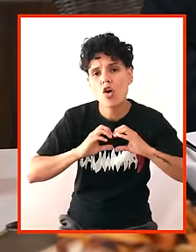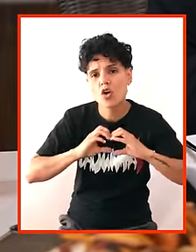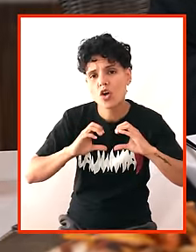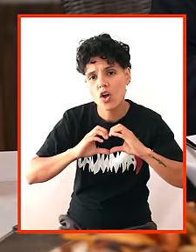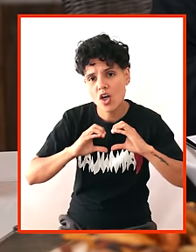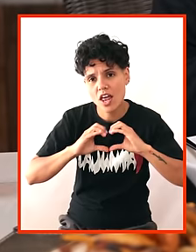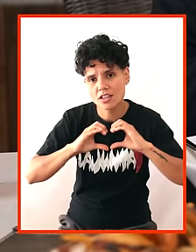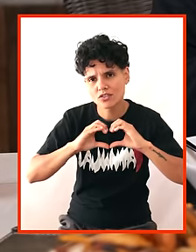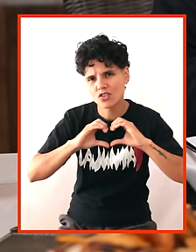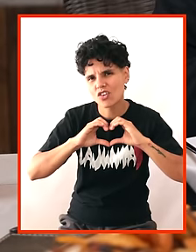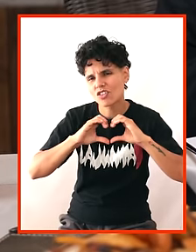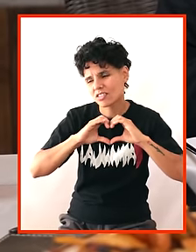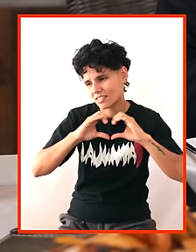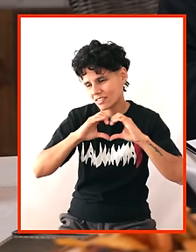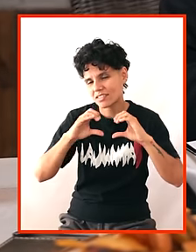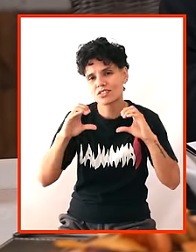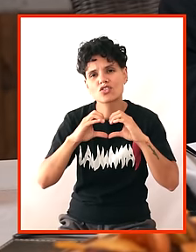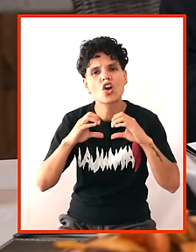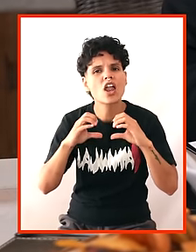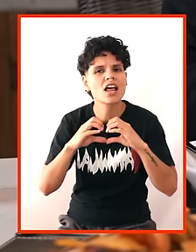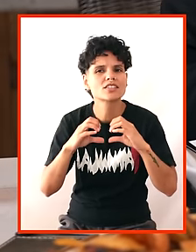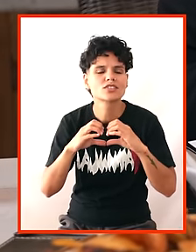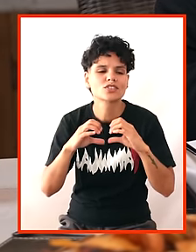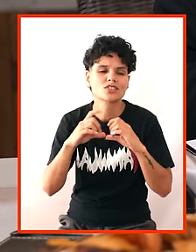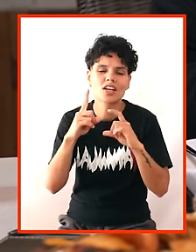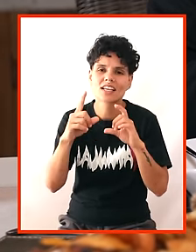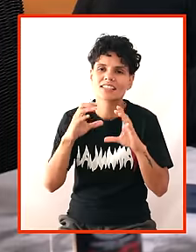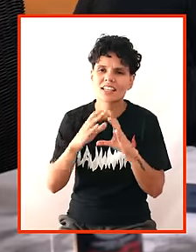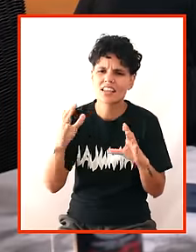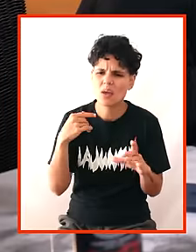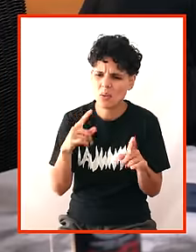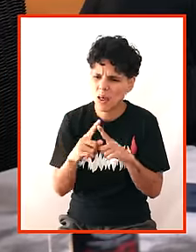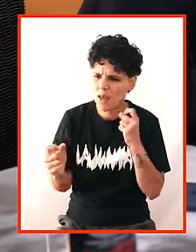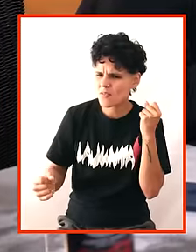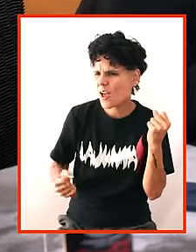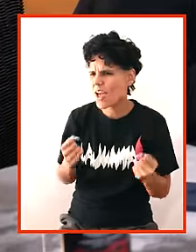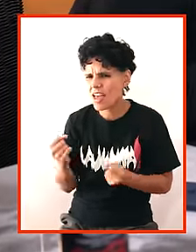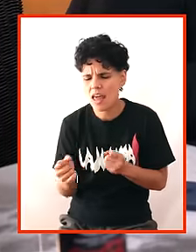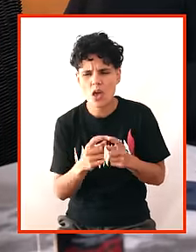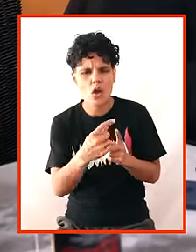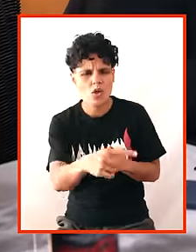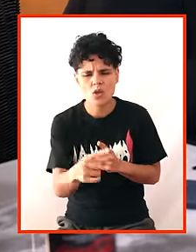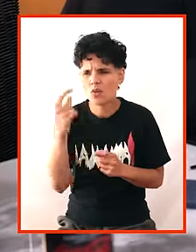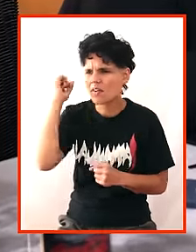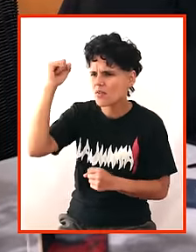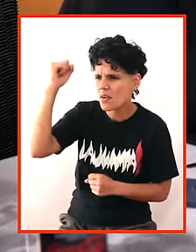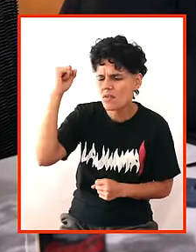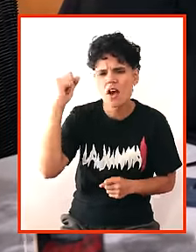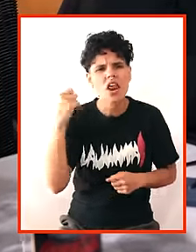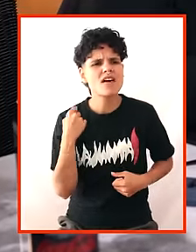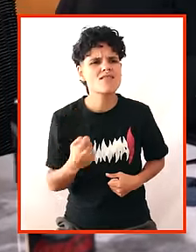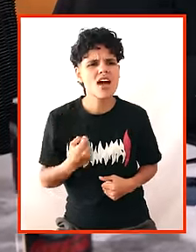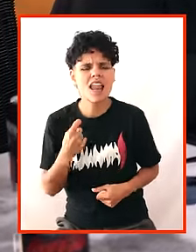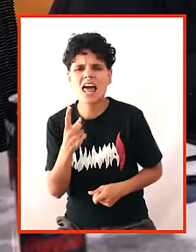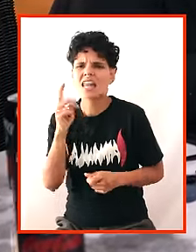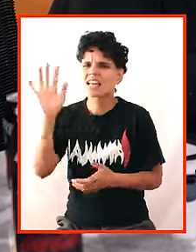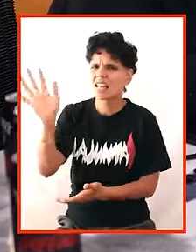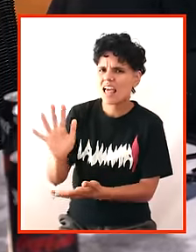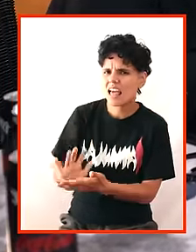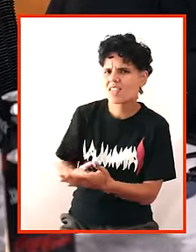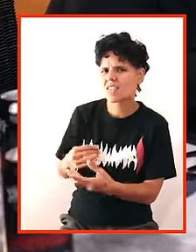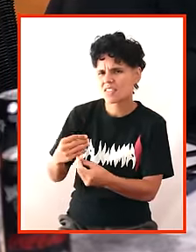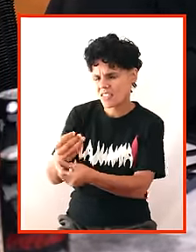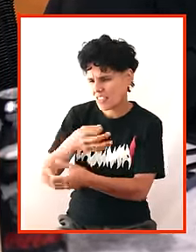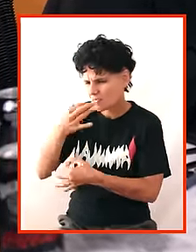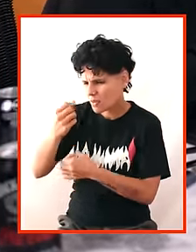onda, el estilo, sí. Y vamos a bailar, weón, y venían todos con la consigna y de repente este weón quiere bailar, pero igual con letras, sí, es notable.